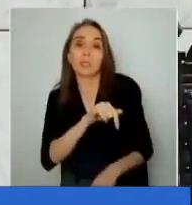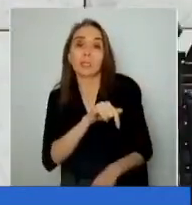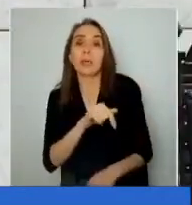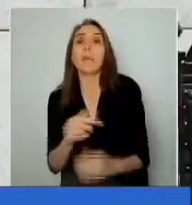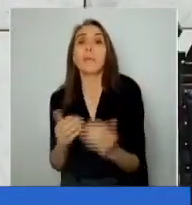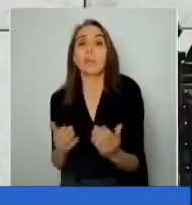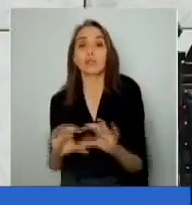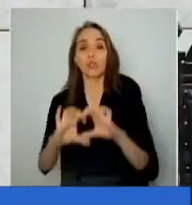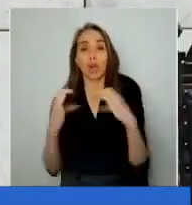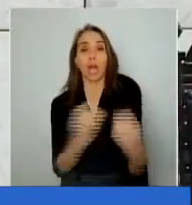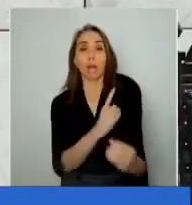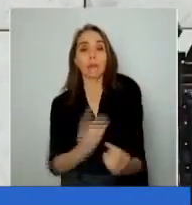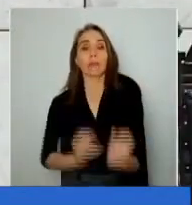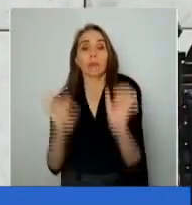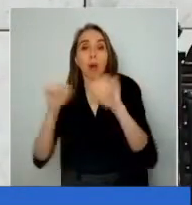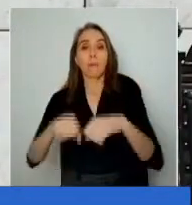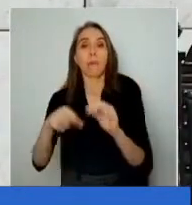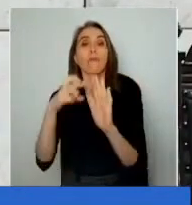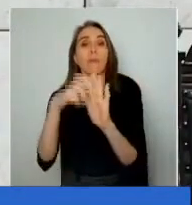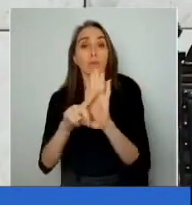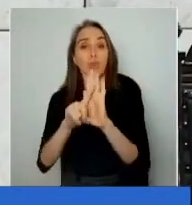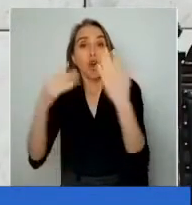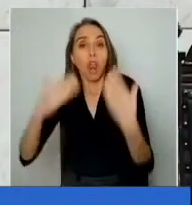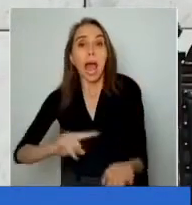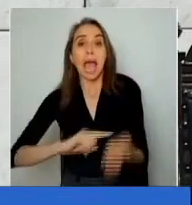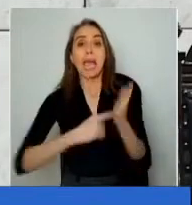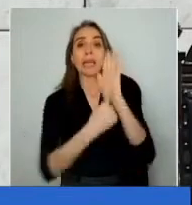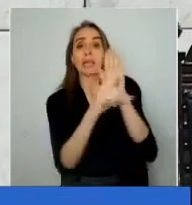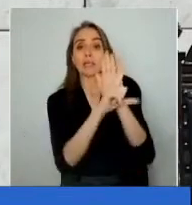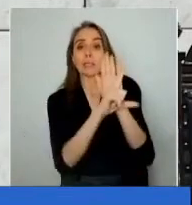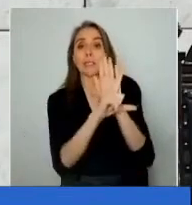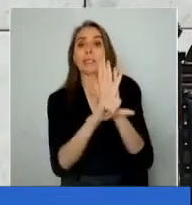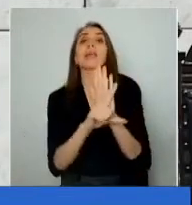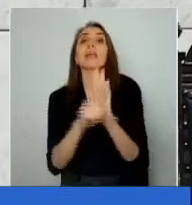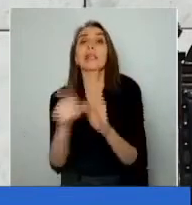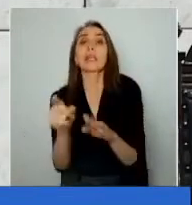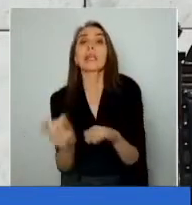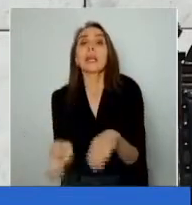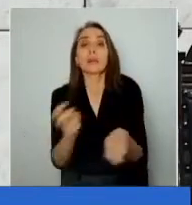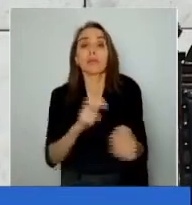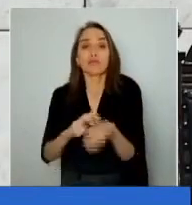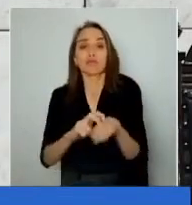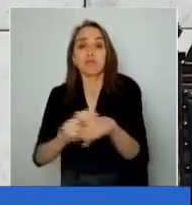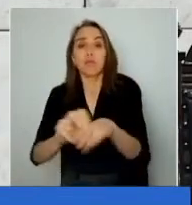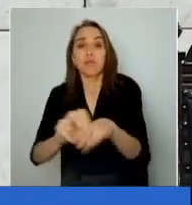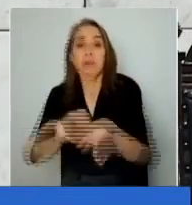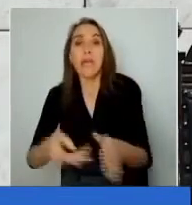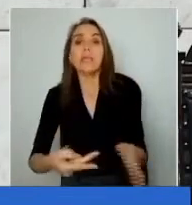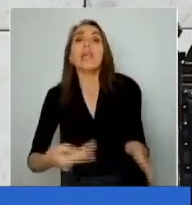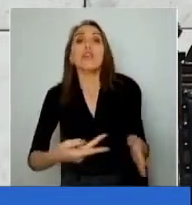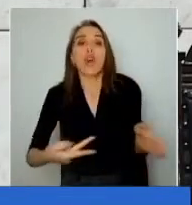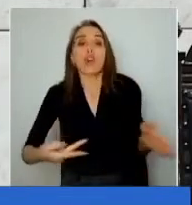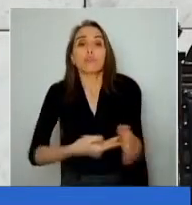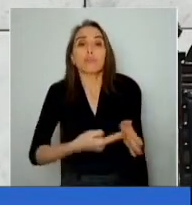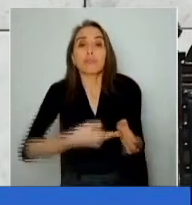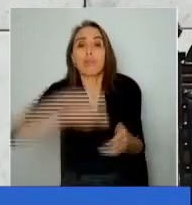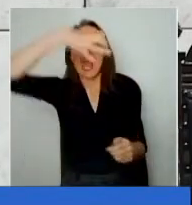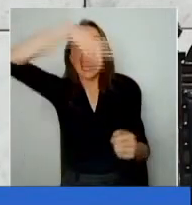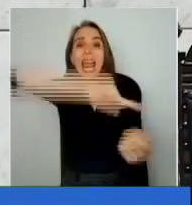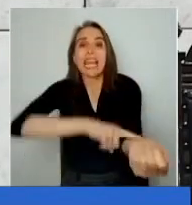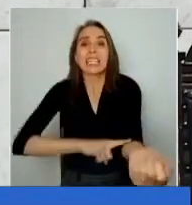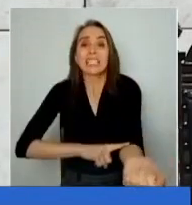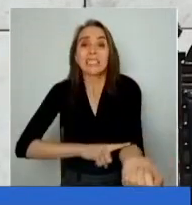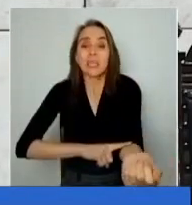hemos aprobado la ley que promueve la electromovilidad en las calles una iniciativa del gobierno también